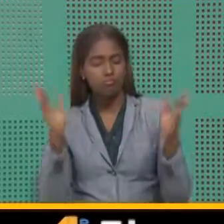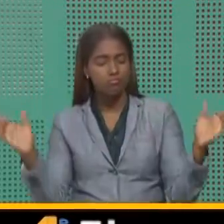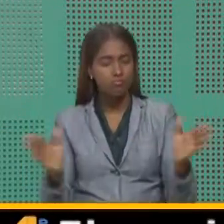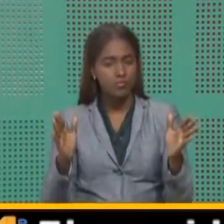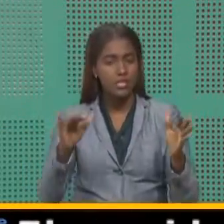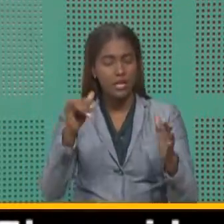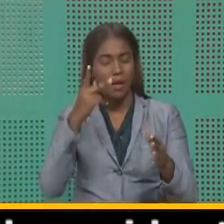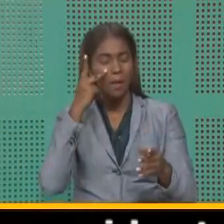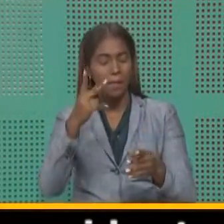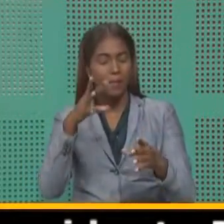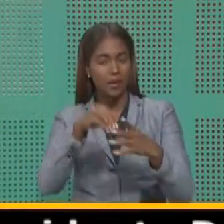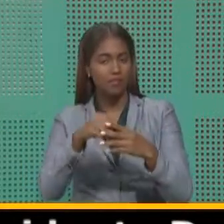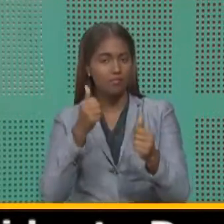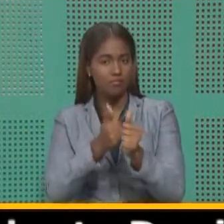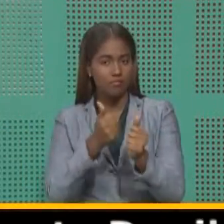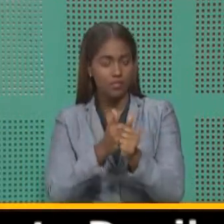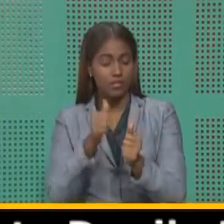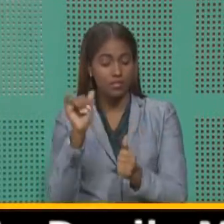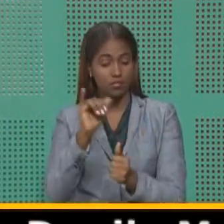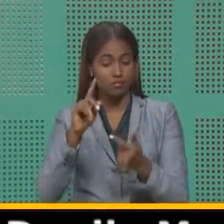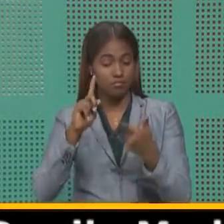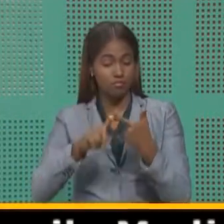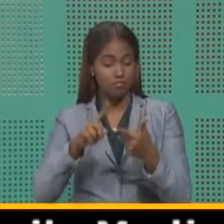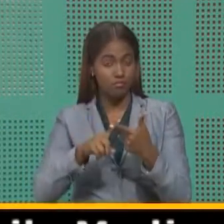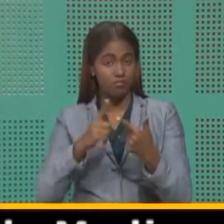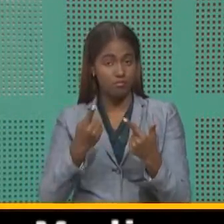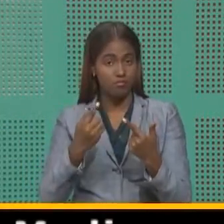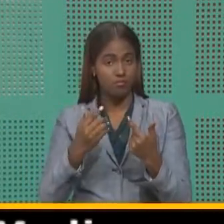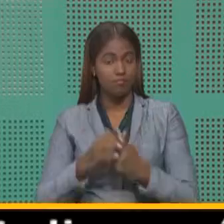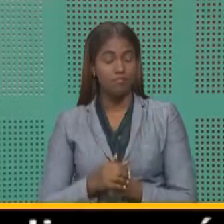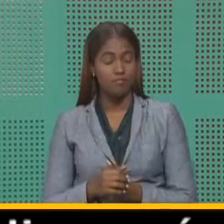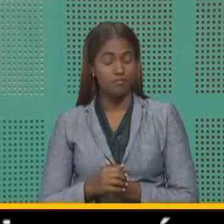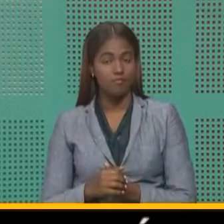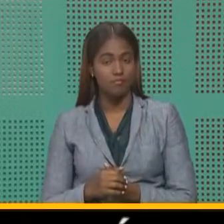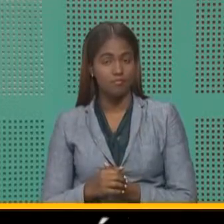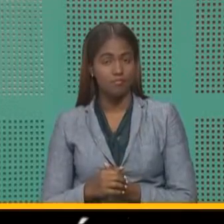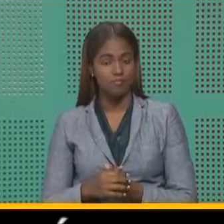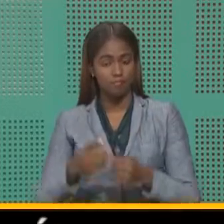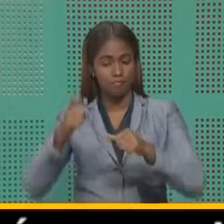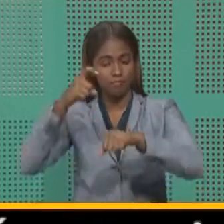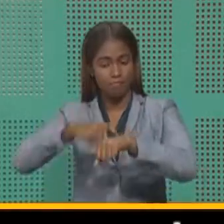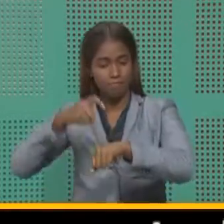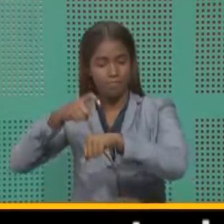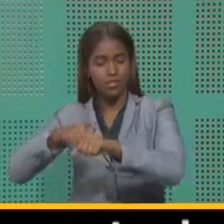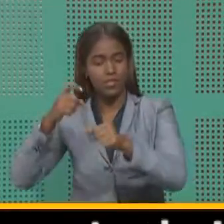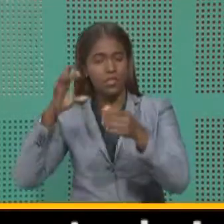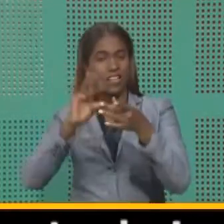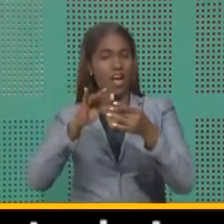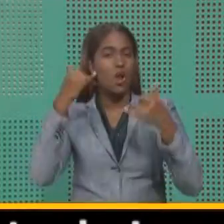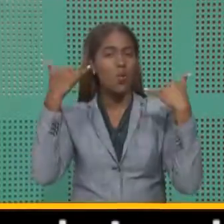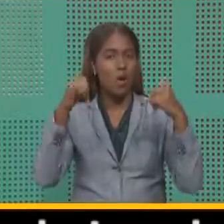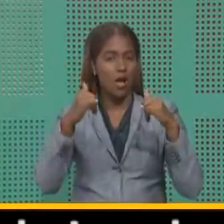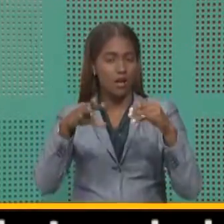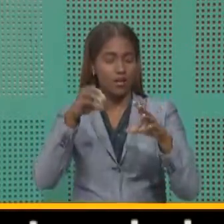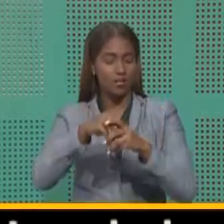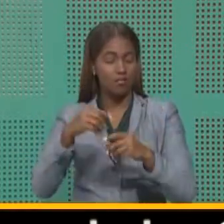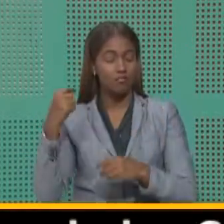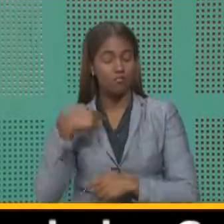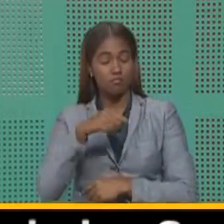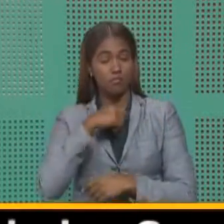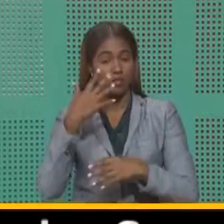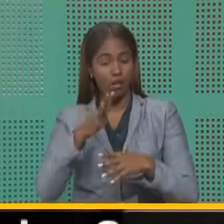definir de los segundos la periodicidad de los juegos hemos